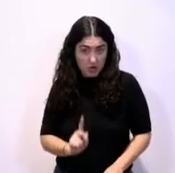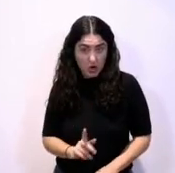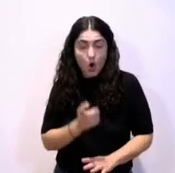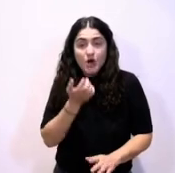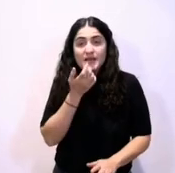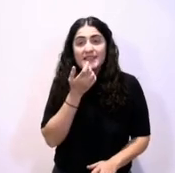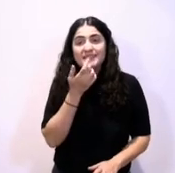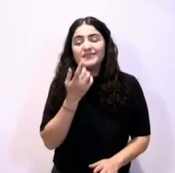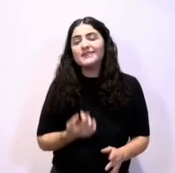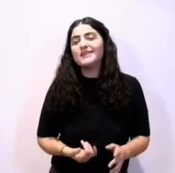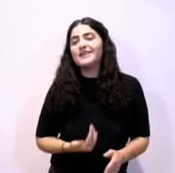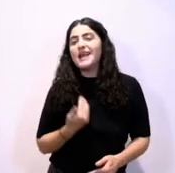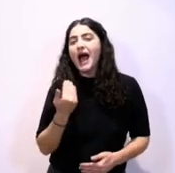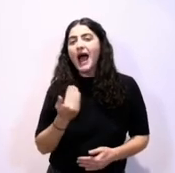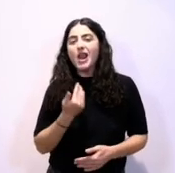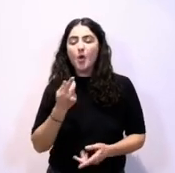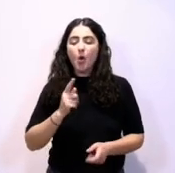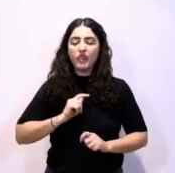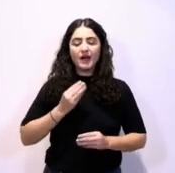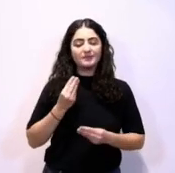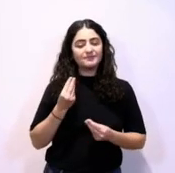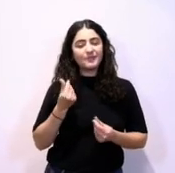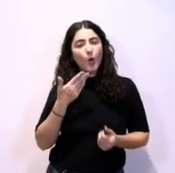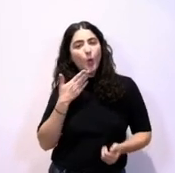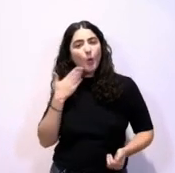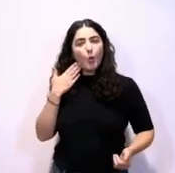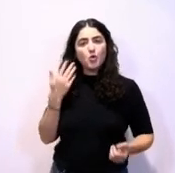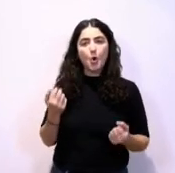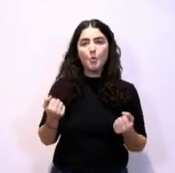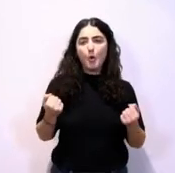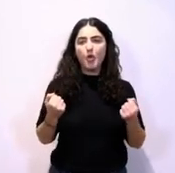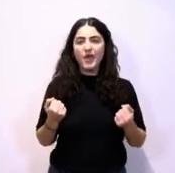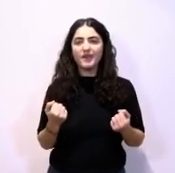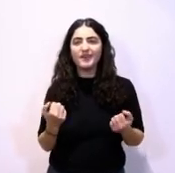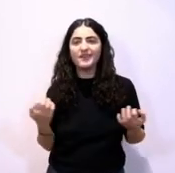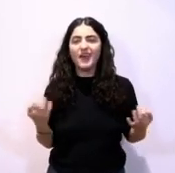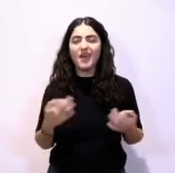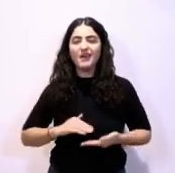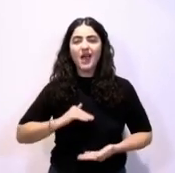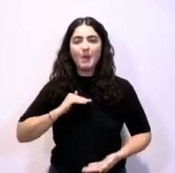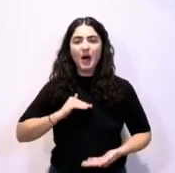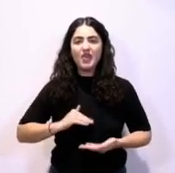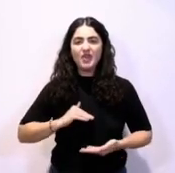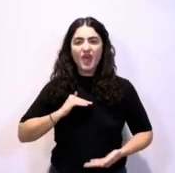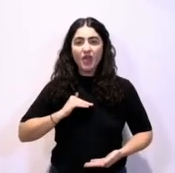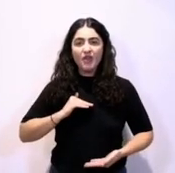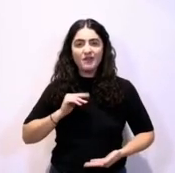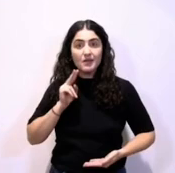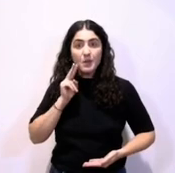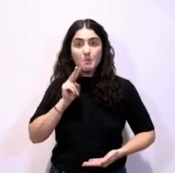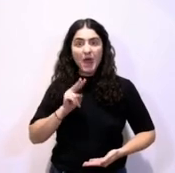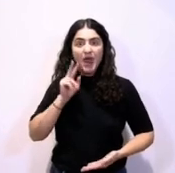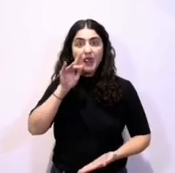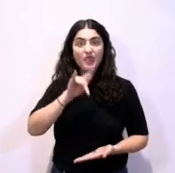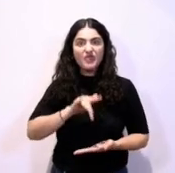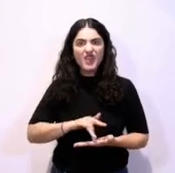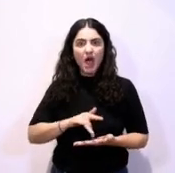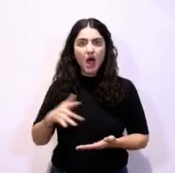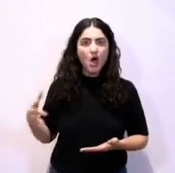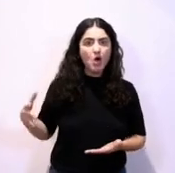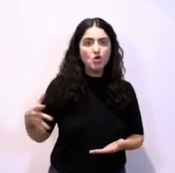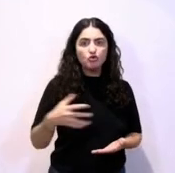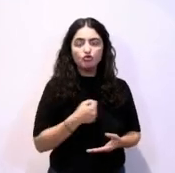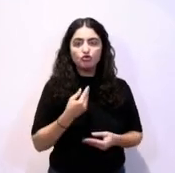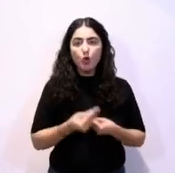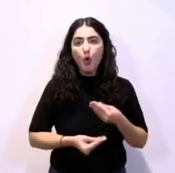algo que te da sensación de orgullo y de poder, es la capacidad de ver ese día todo lo que haces